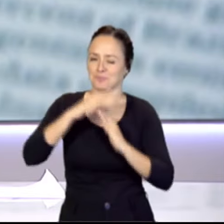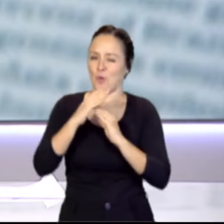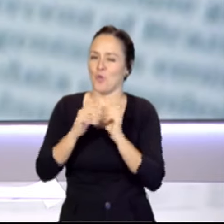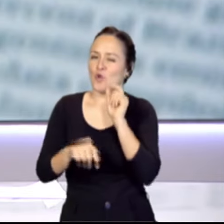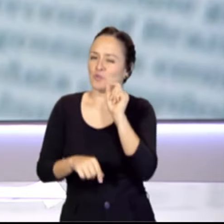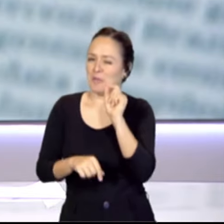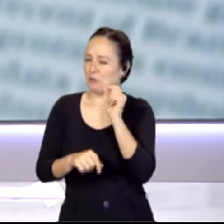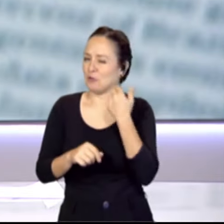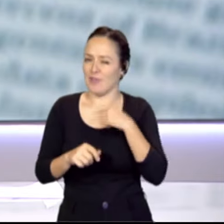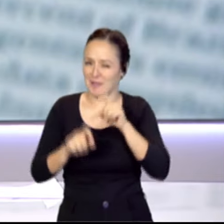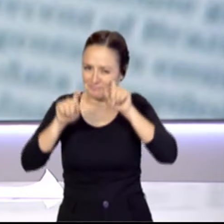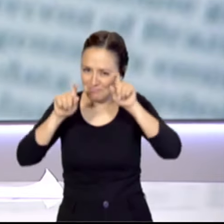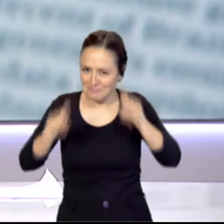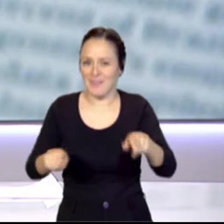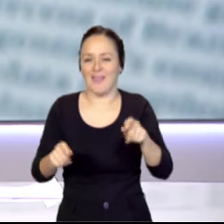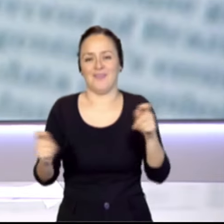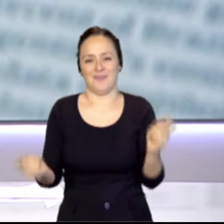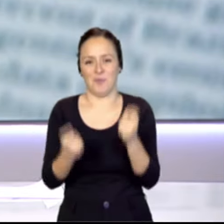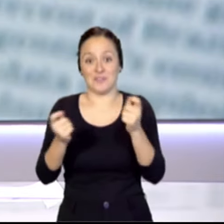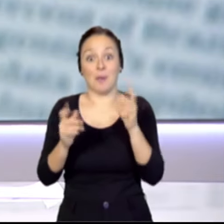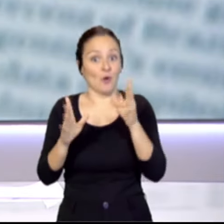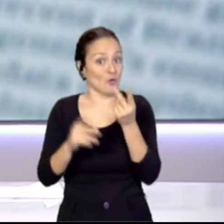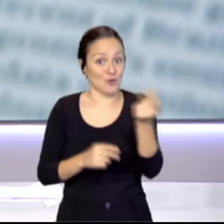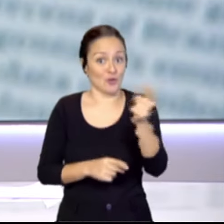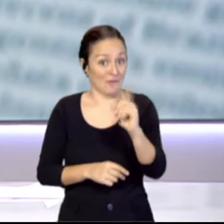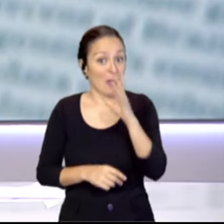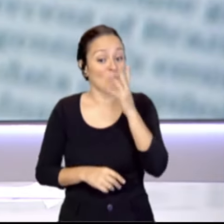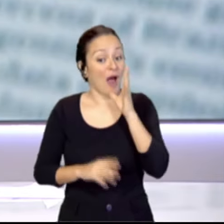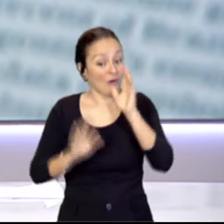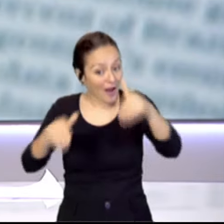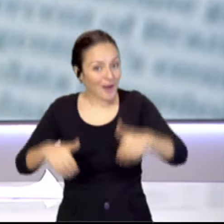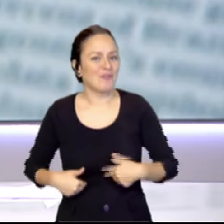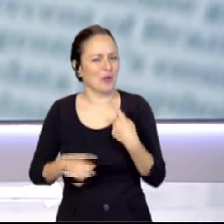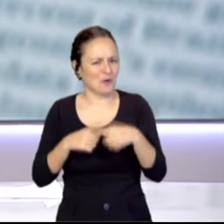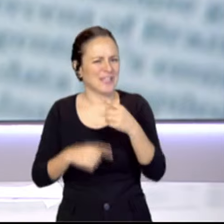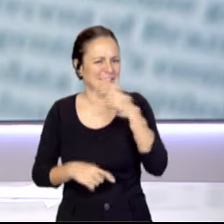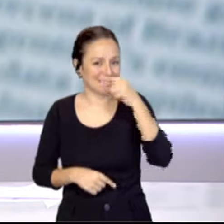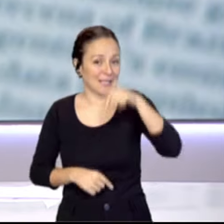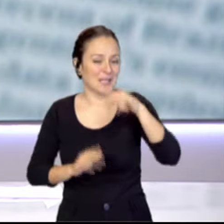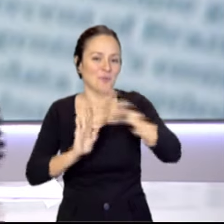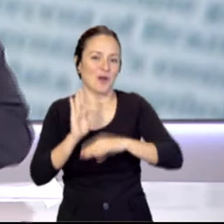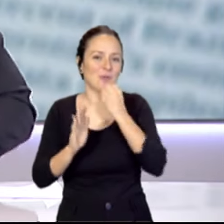minutitos De nada para la publicidad pero no se vayan porque a la vuelta hay más cositas interesantes aquí en Buenos días Canarias Les esperamos